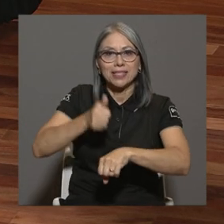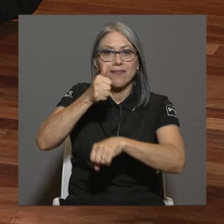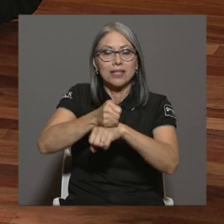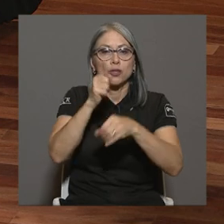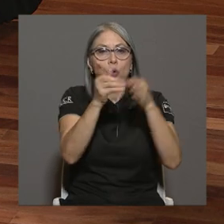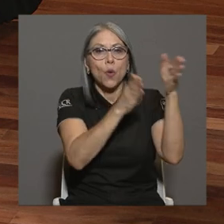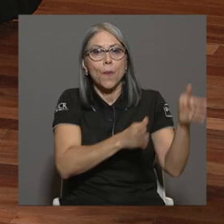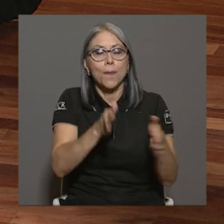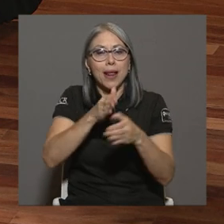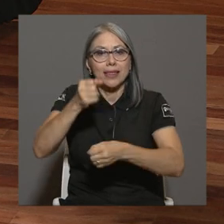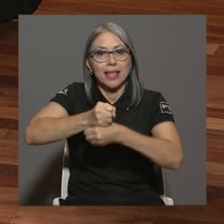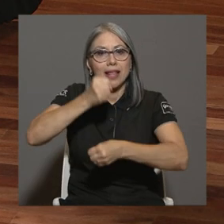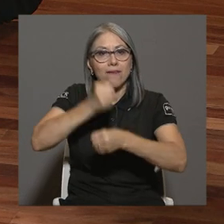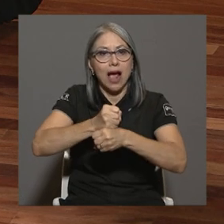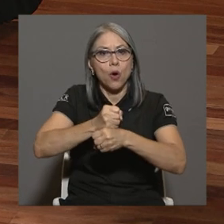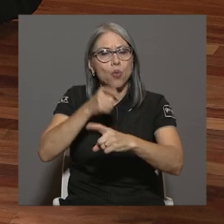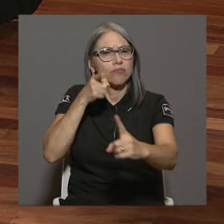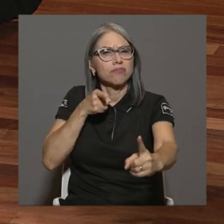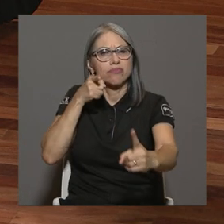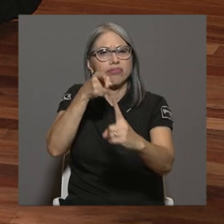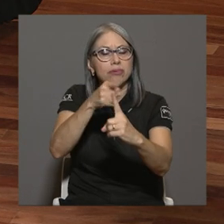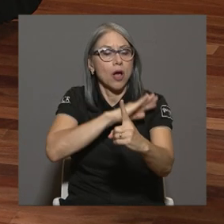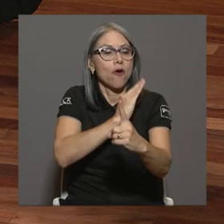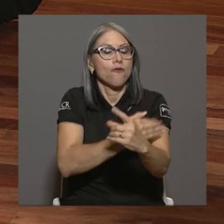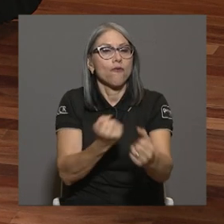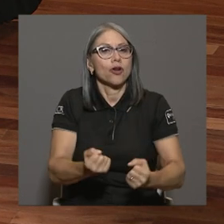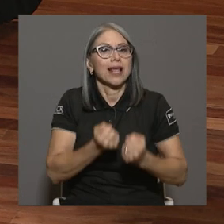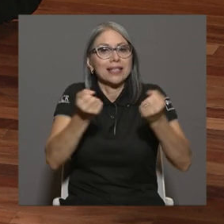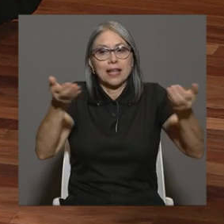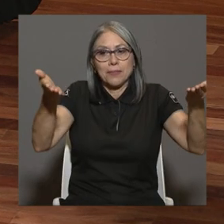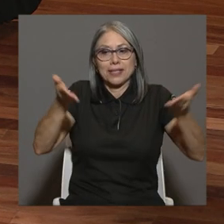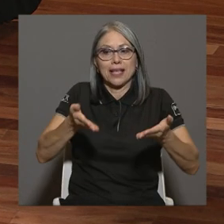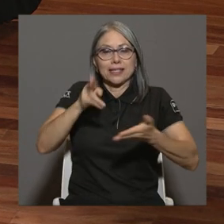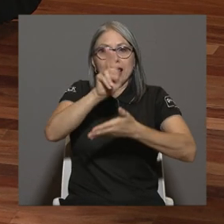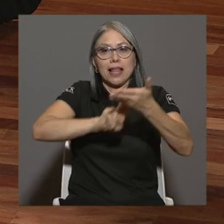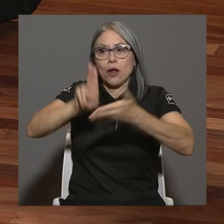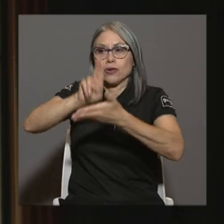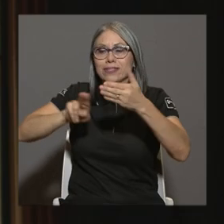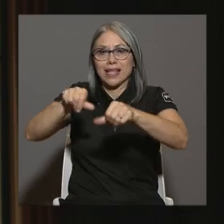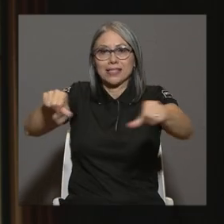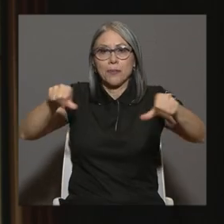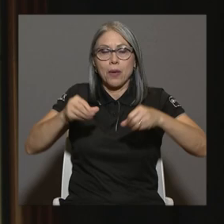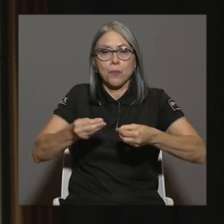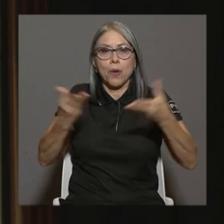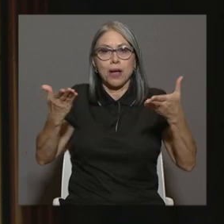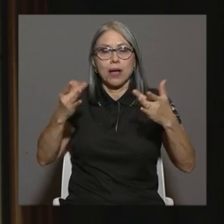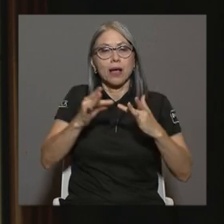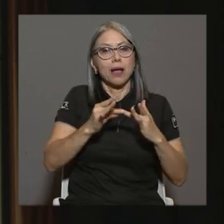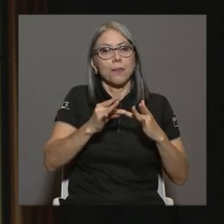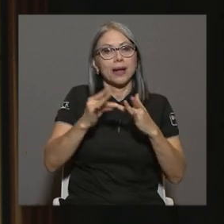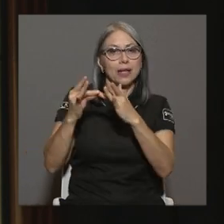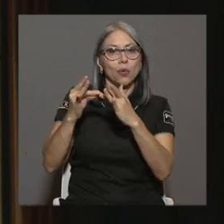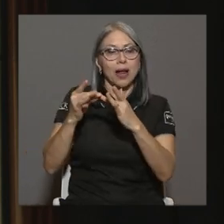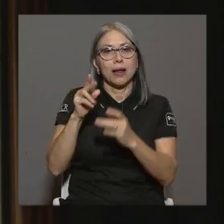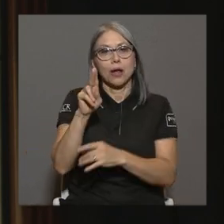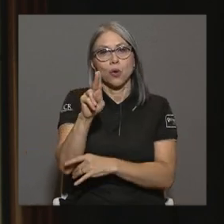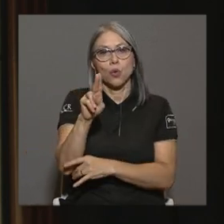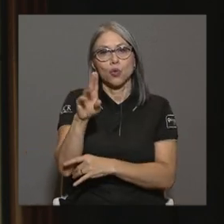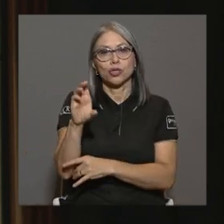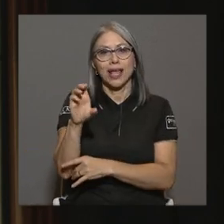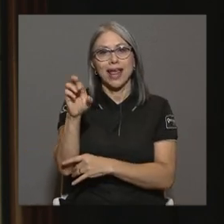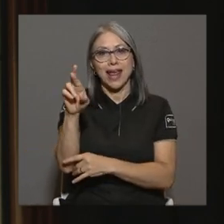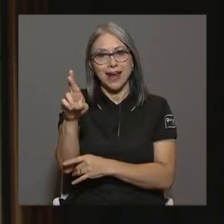plan de trabajo orientado a fortalecer la presencia de las universidades en el espacio público, particularmente de la